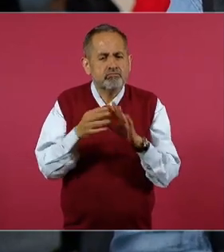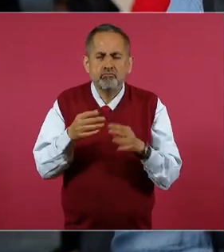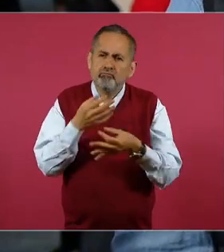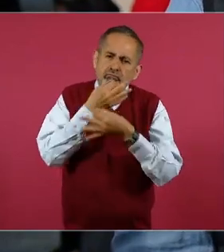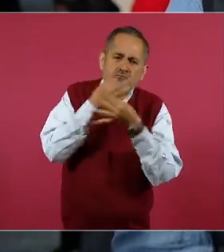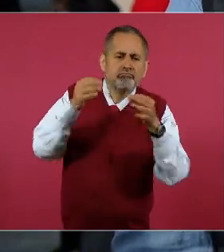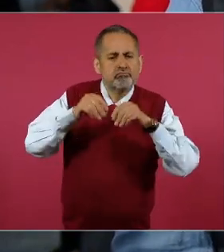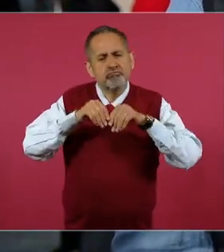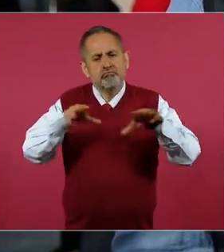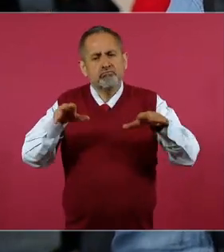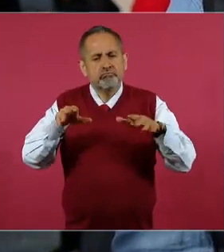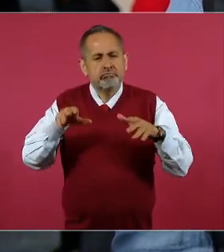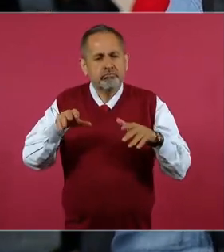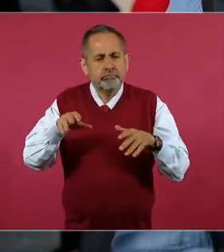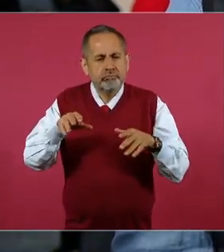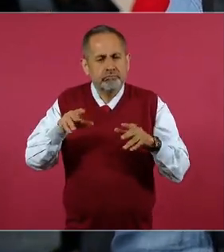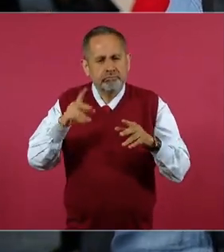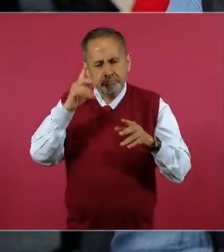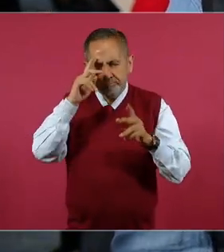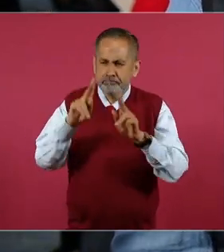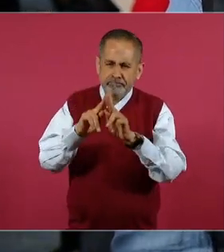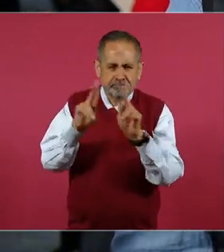mensaje de paz